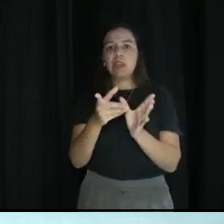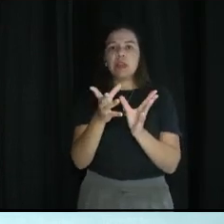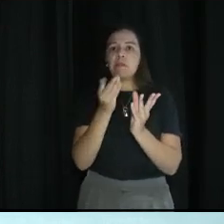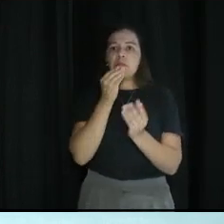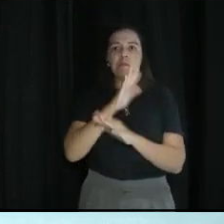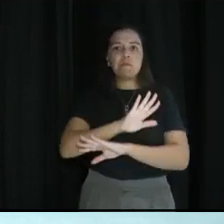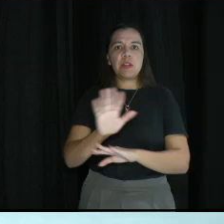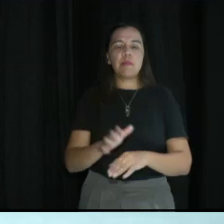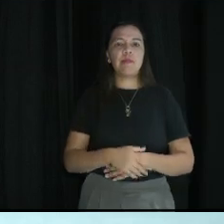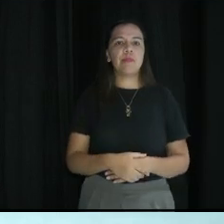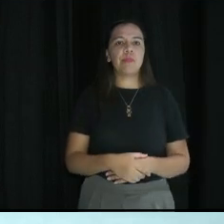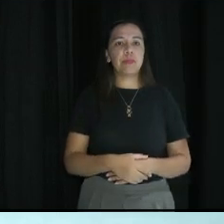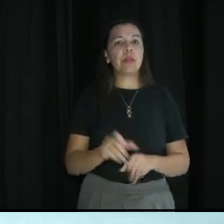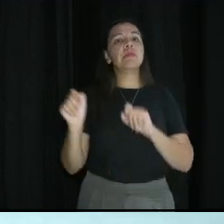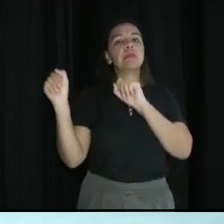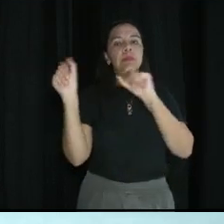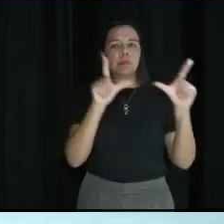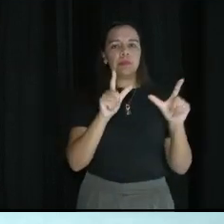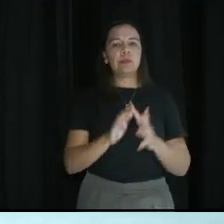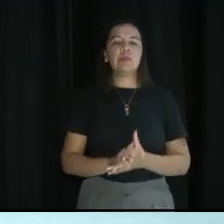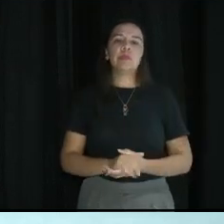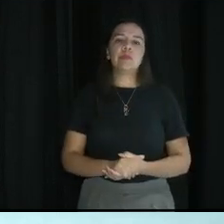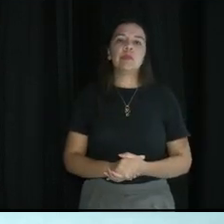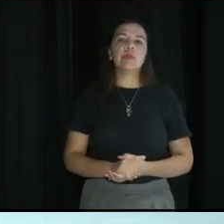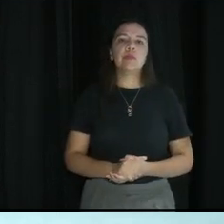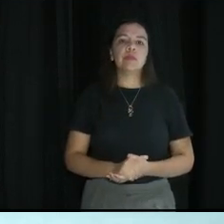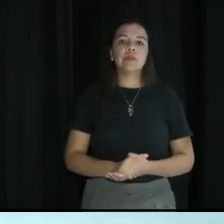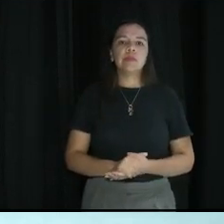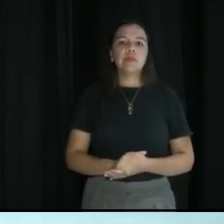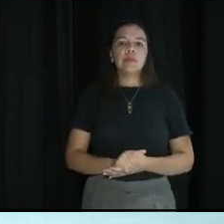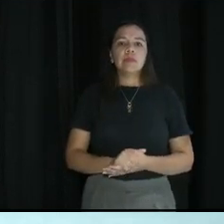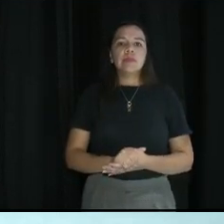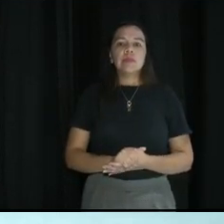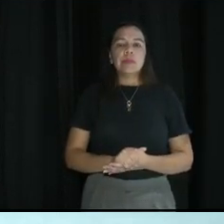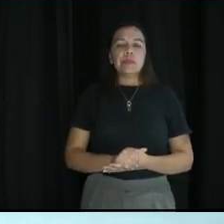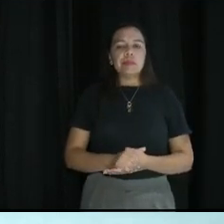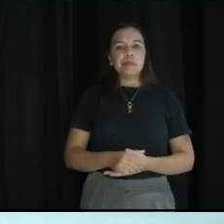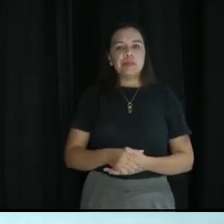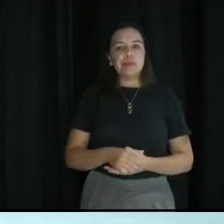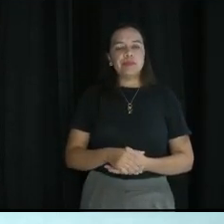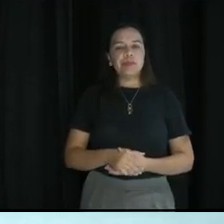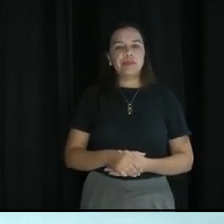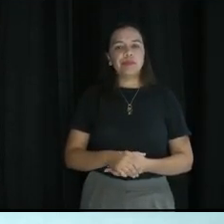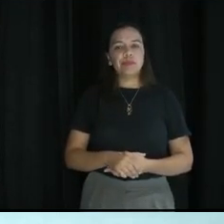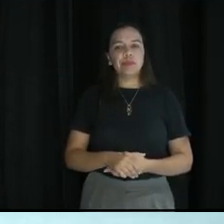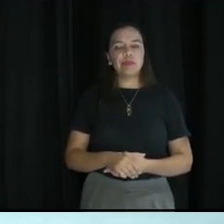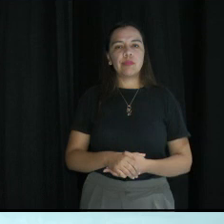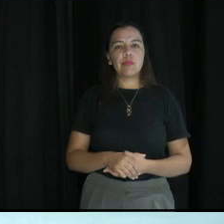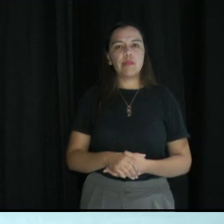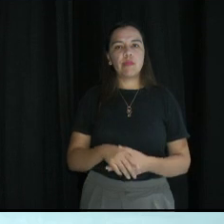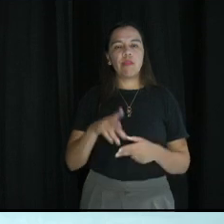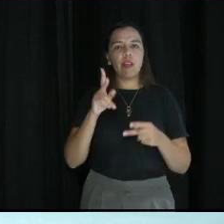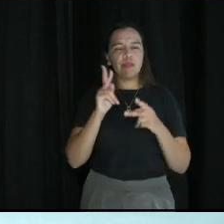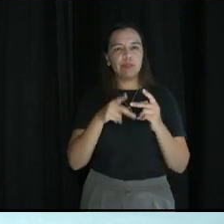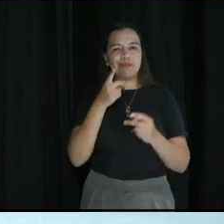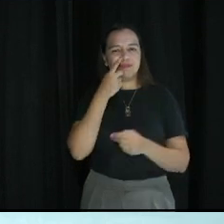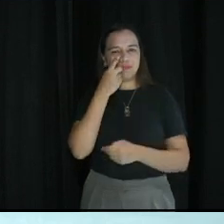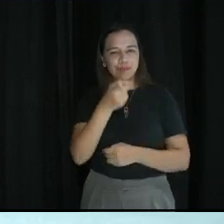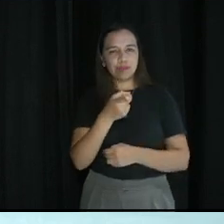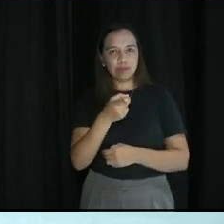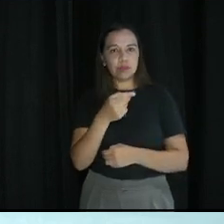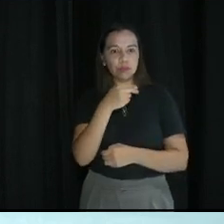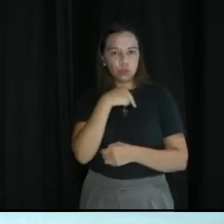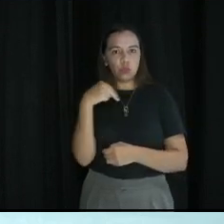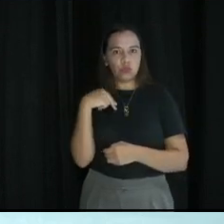Si me permites continuar con la siguiente diapositiva. Les mencionaba que nosotros